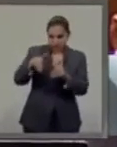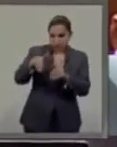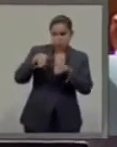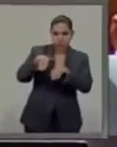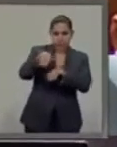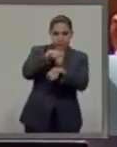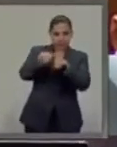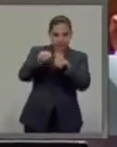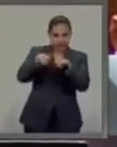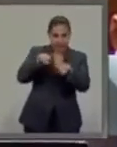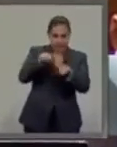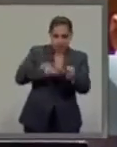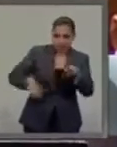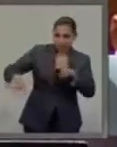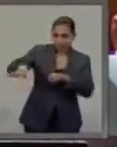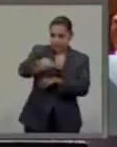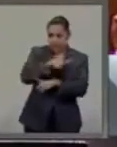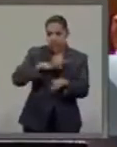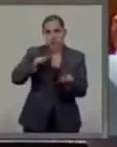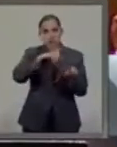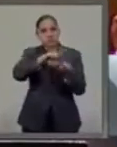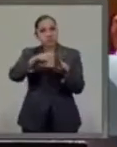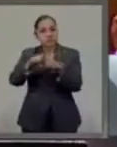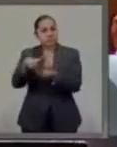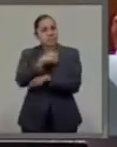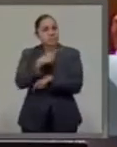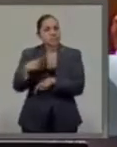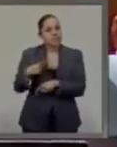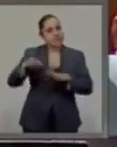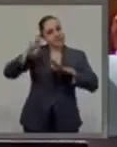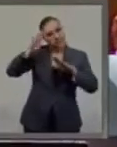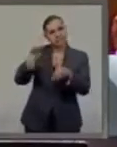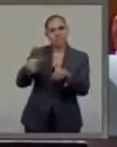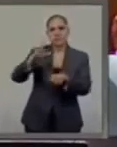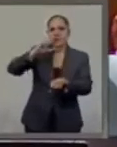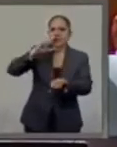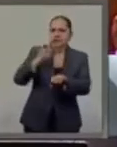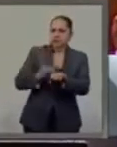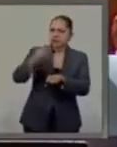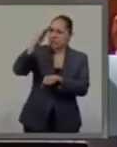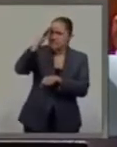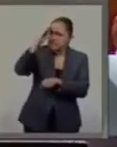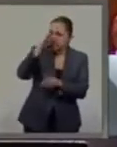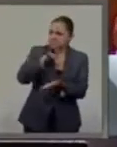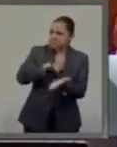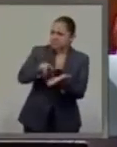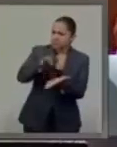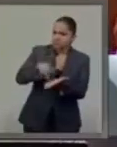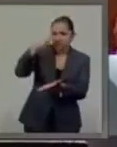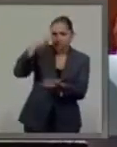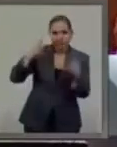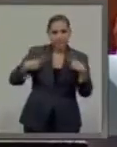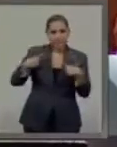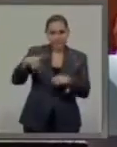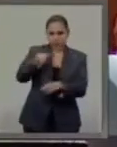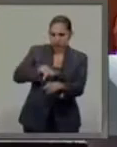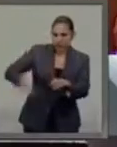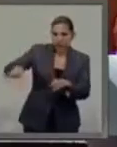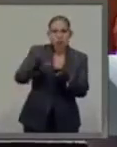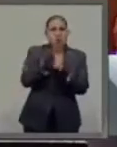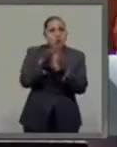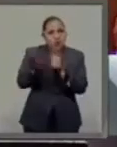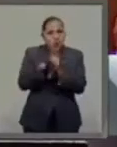que el gobierno actúe con responsabilidad social y establezca políticas que recuperen el poder adquisitivo de los